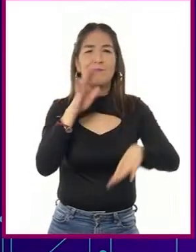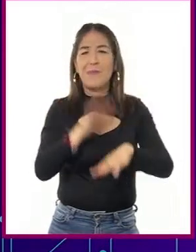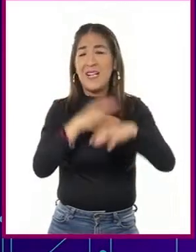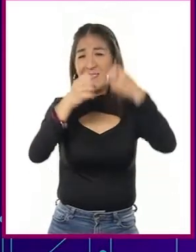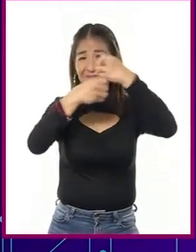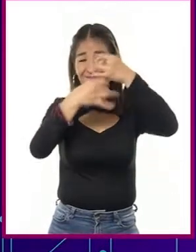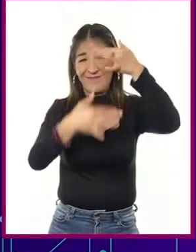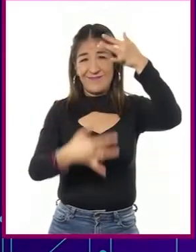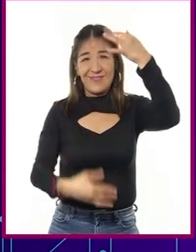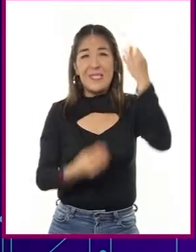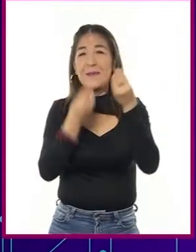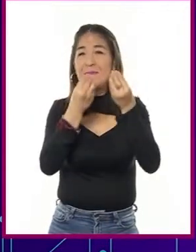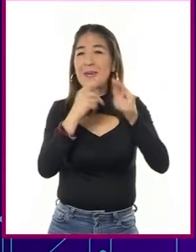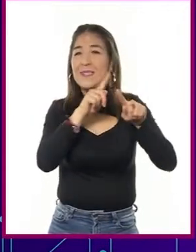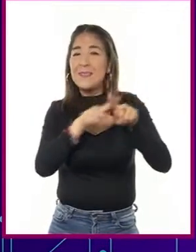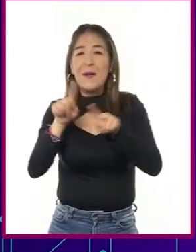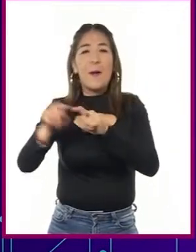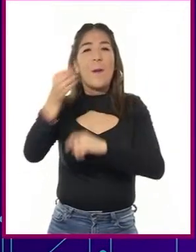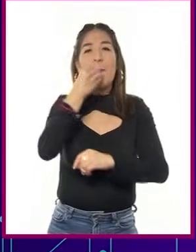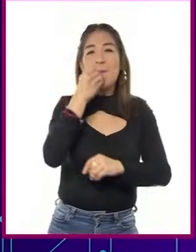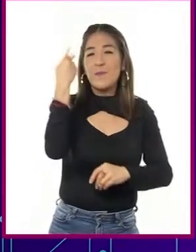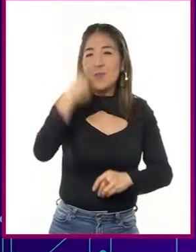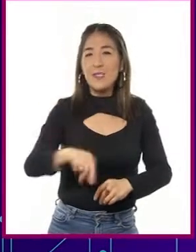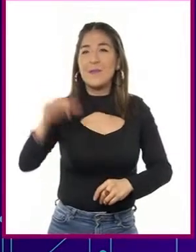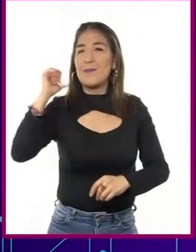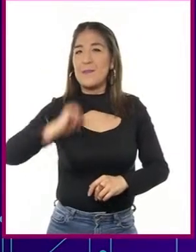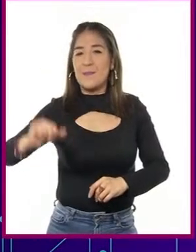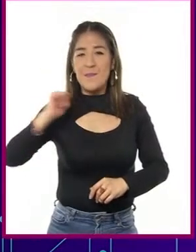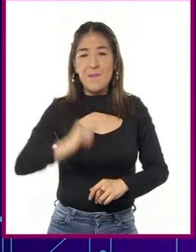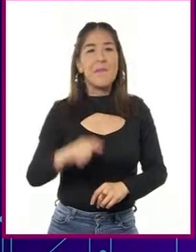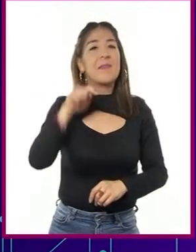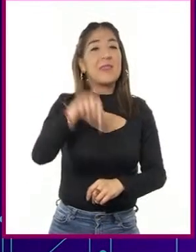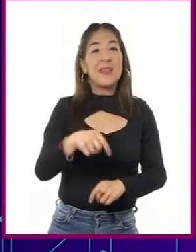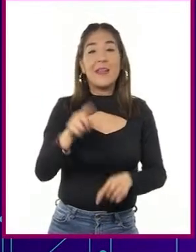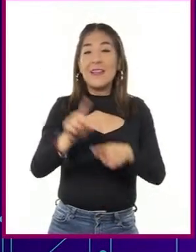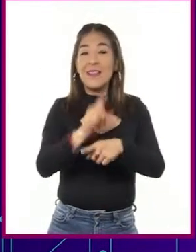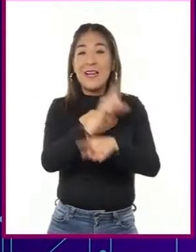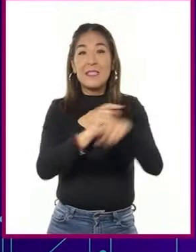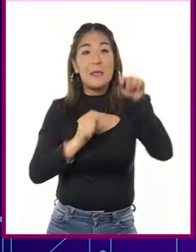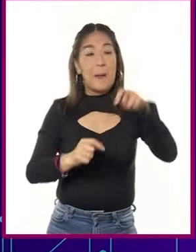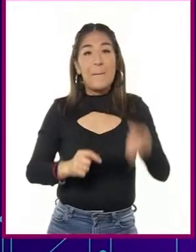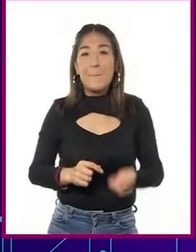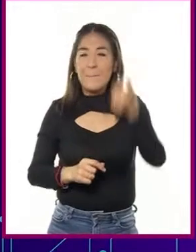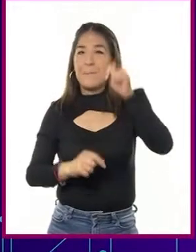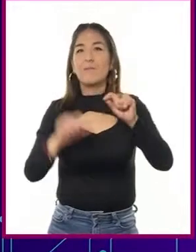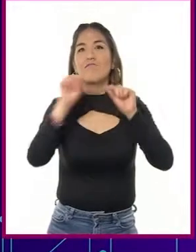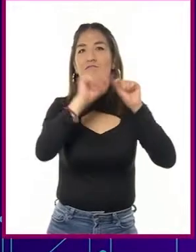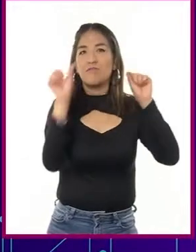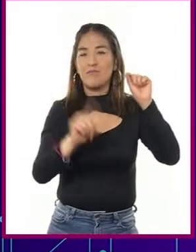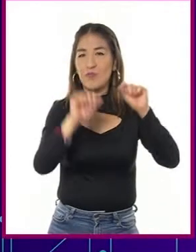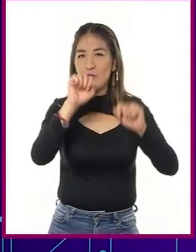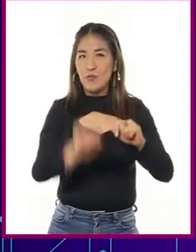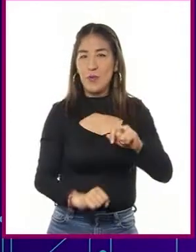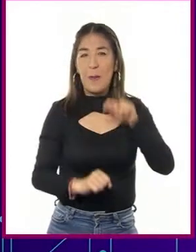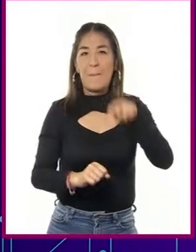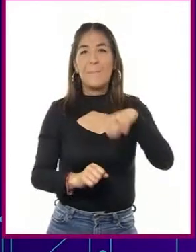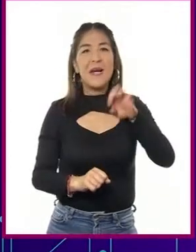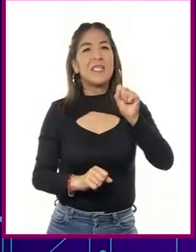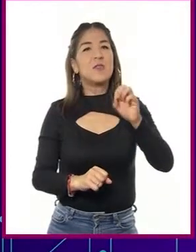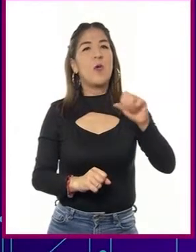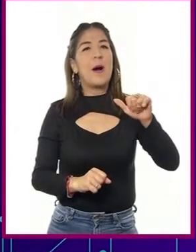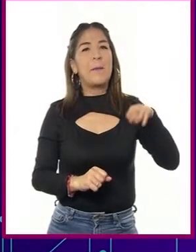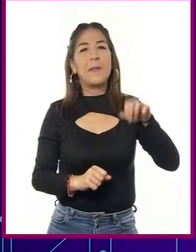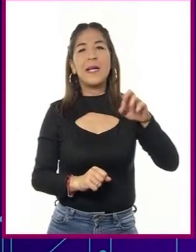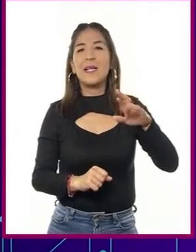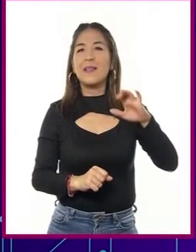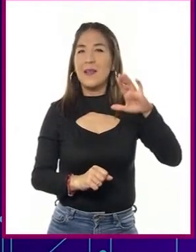los cuales han sido parte de nuestra dieta alimentaria desde los primeros pueblos mesoamericanos. Así es, y